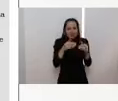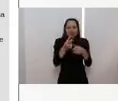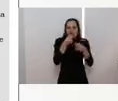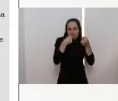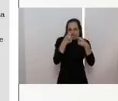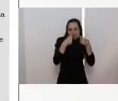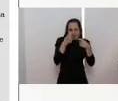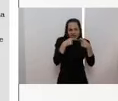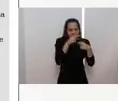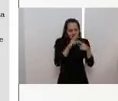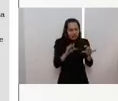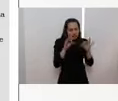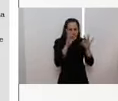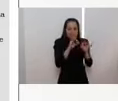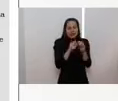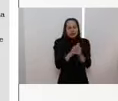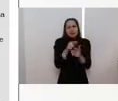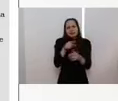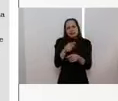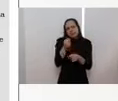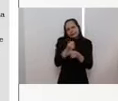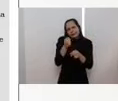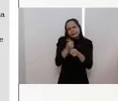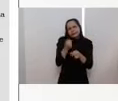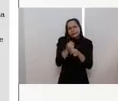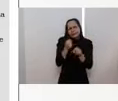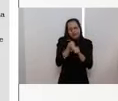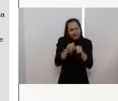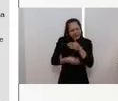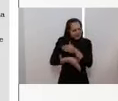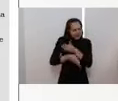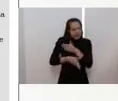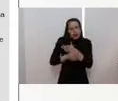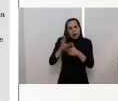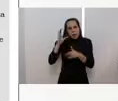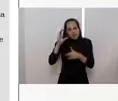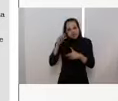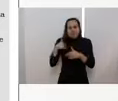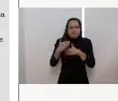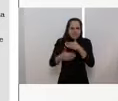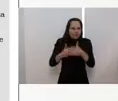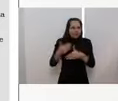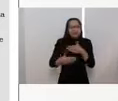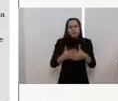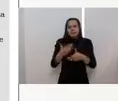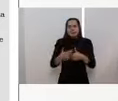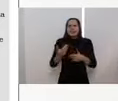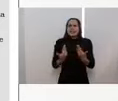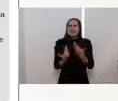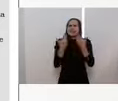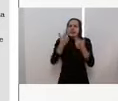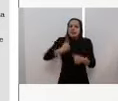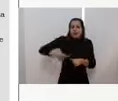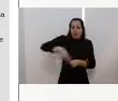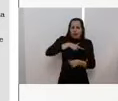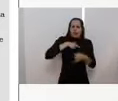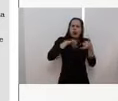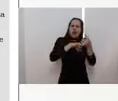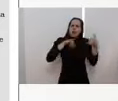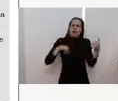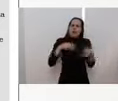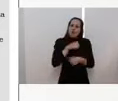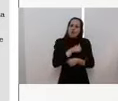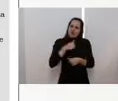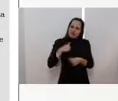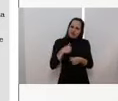es un trabajo que se está realizando ya y nos ha permitido ser autónomos en la